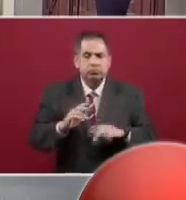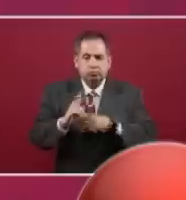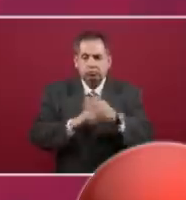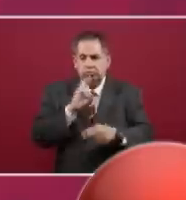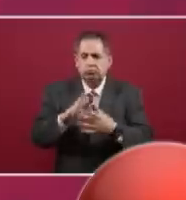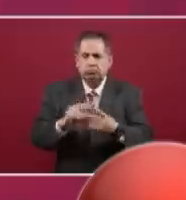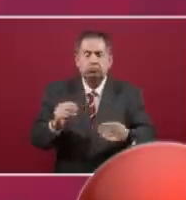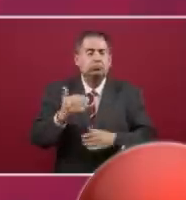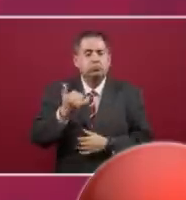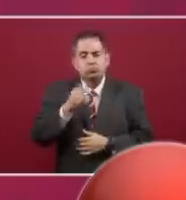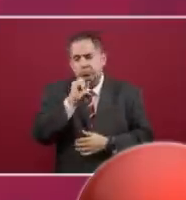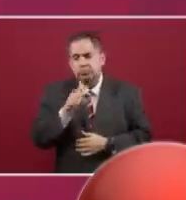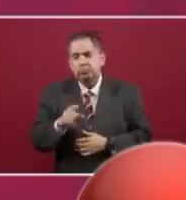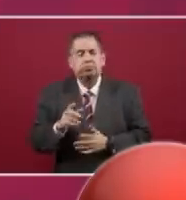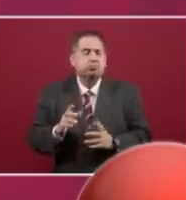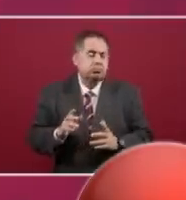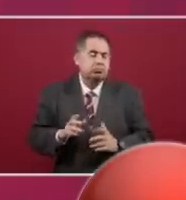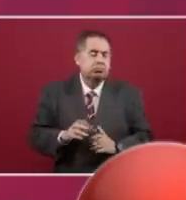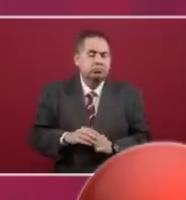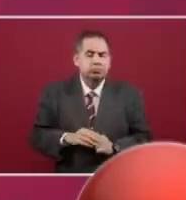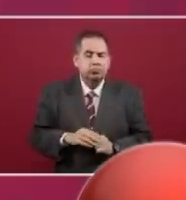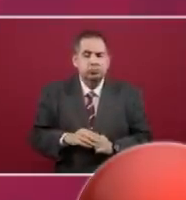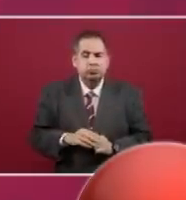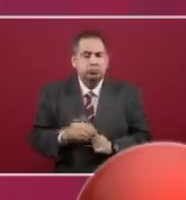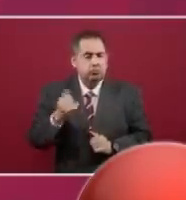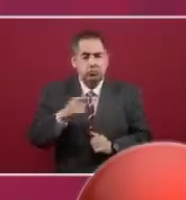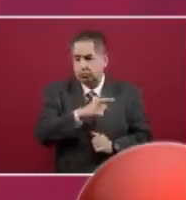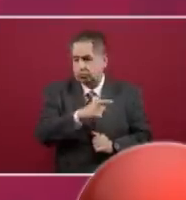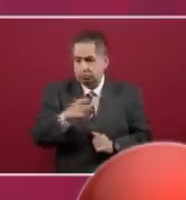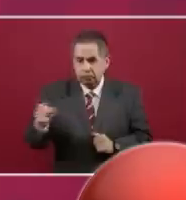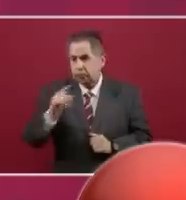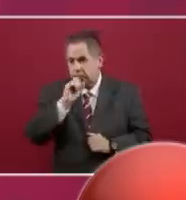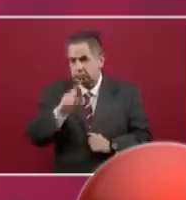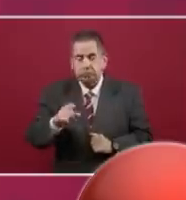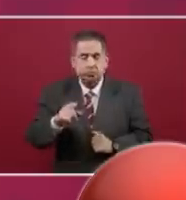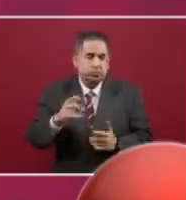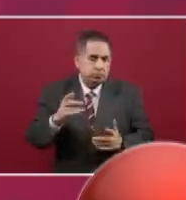resolver. Y estén ustedes también